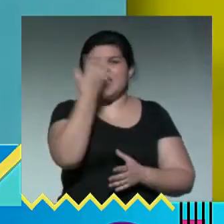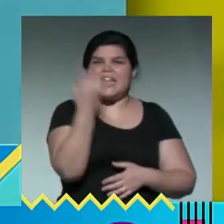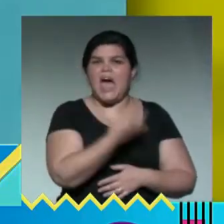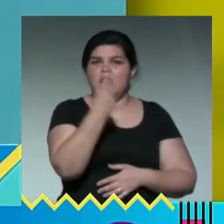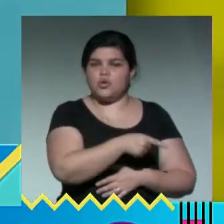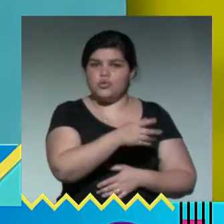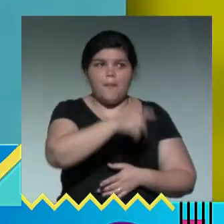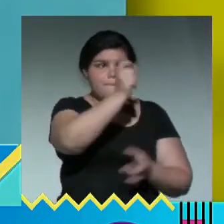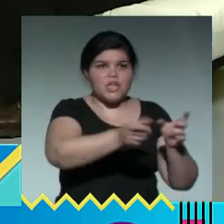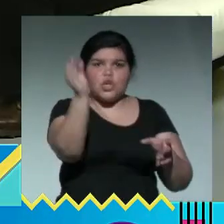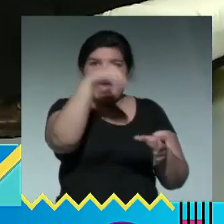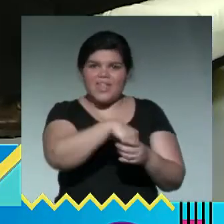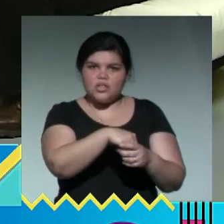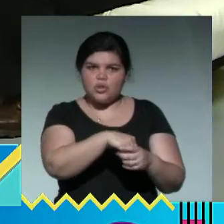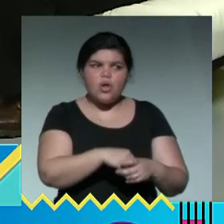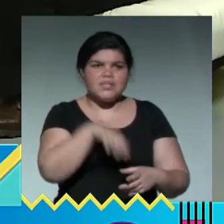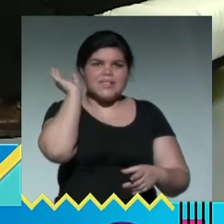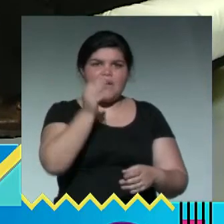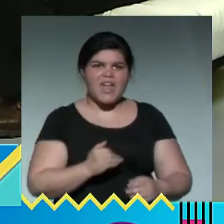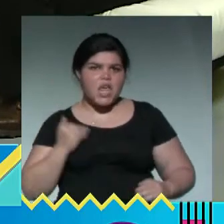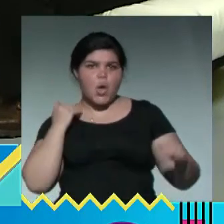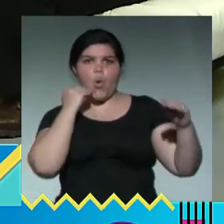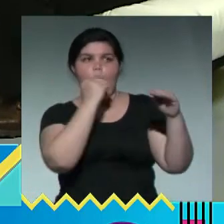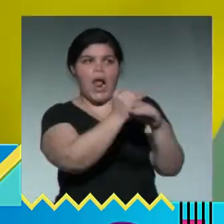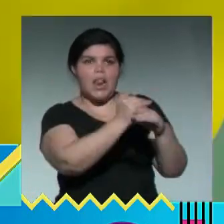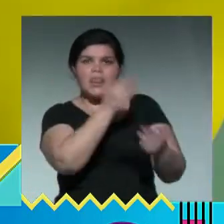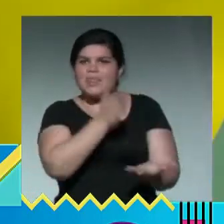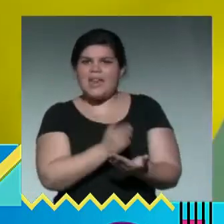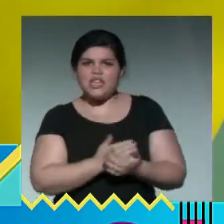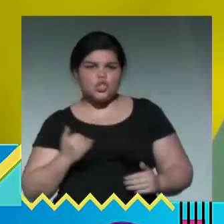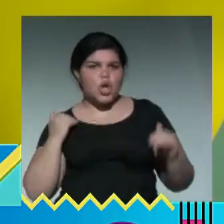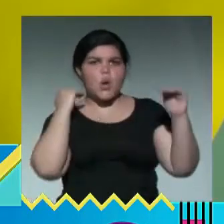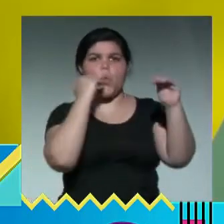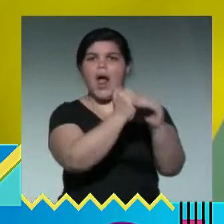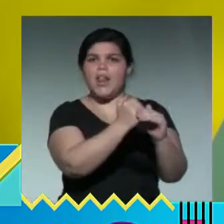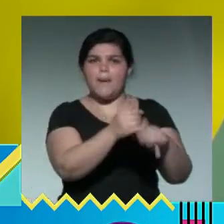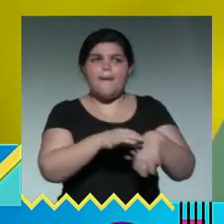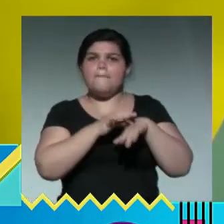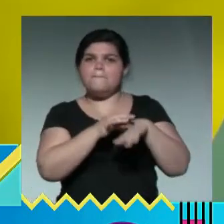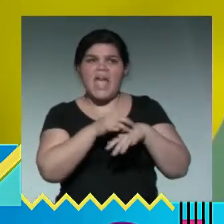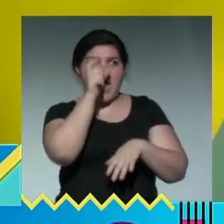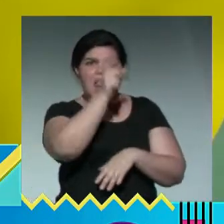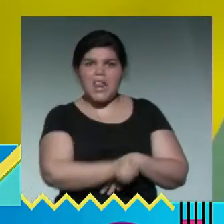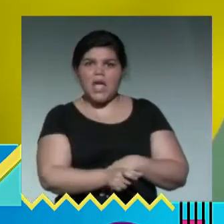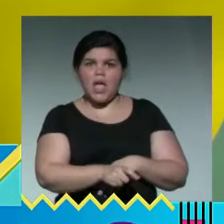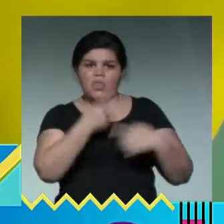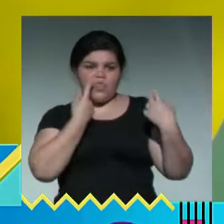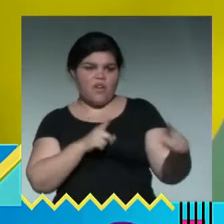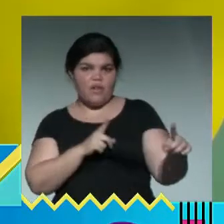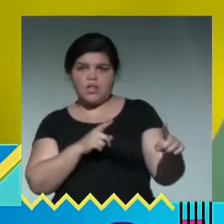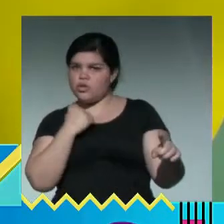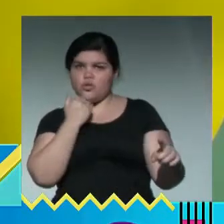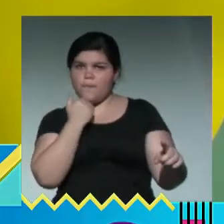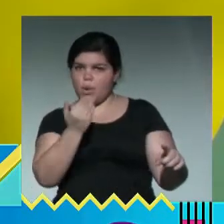como otro que es igual a mí, que tiene los mismos derechos, que su color de piel no incide en ser que yo